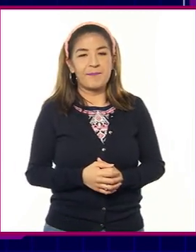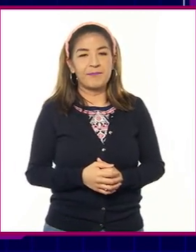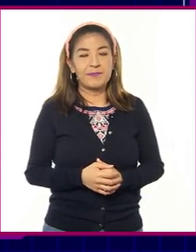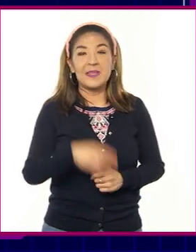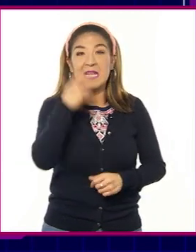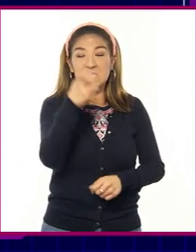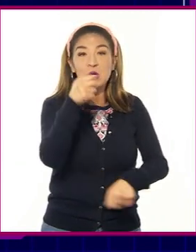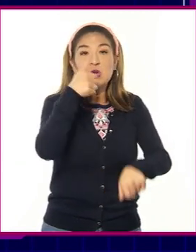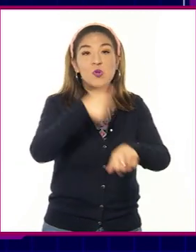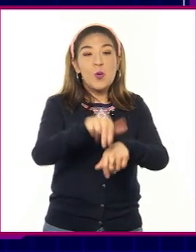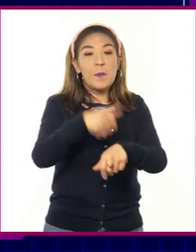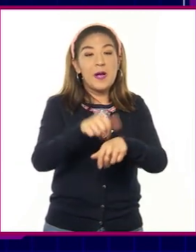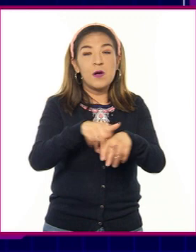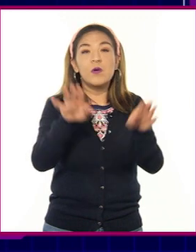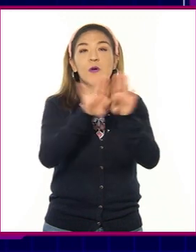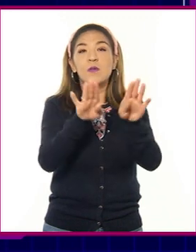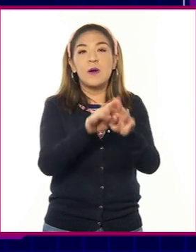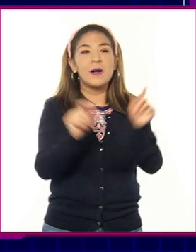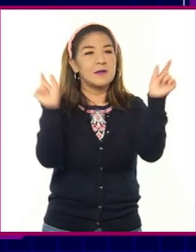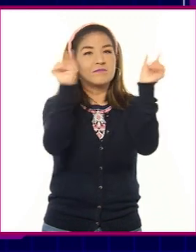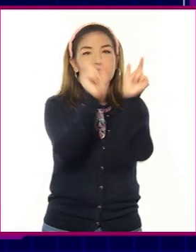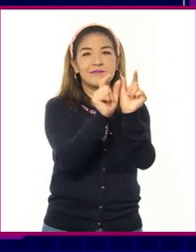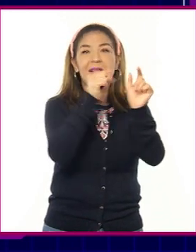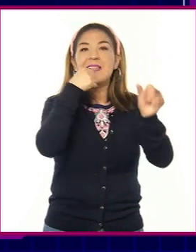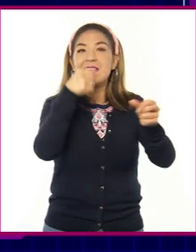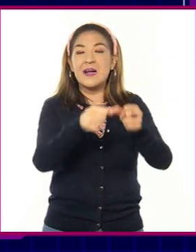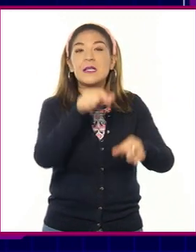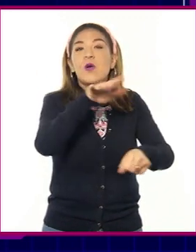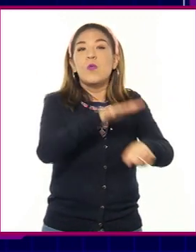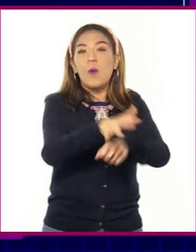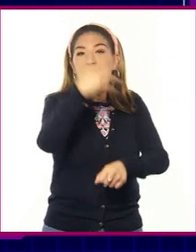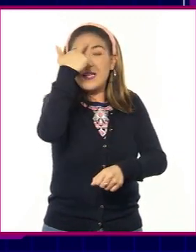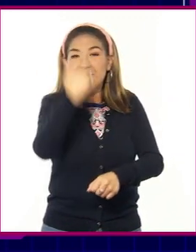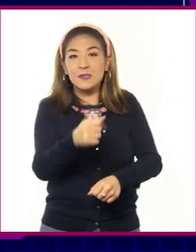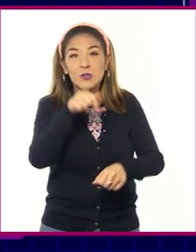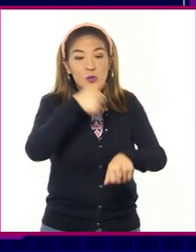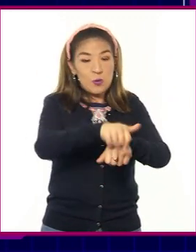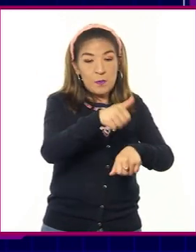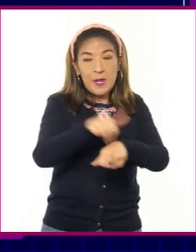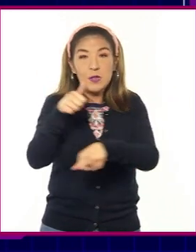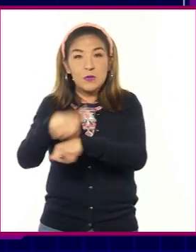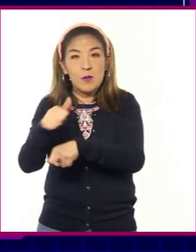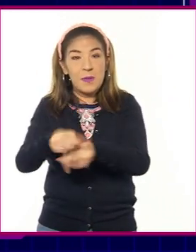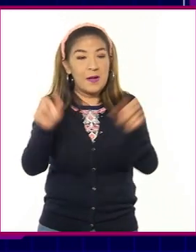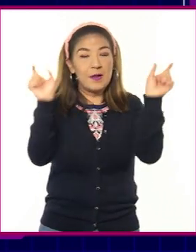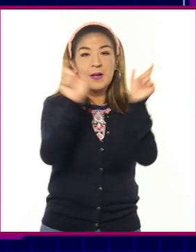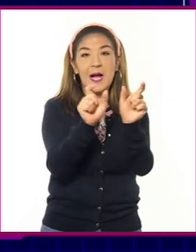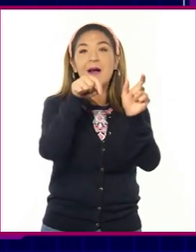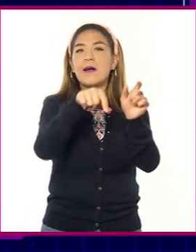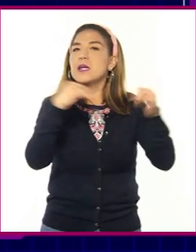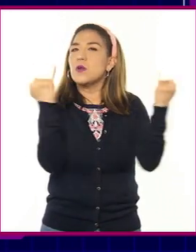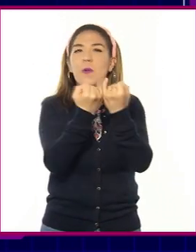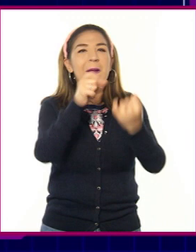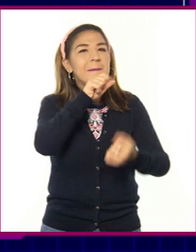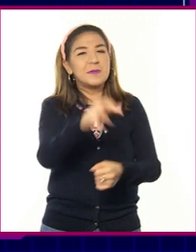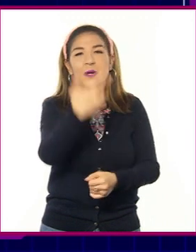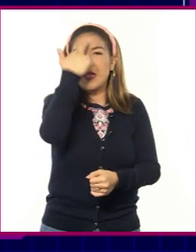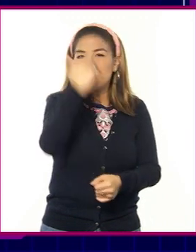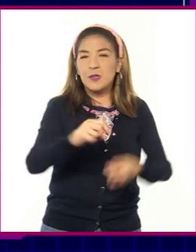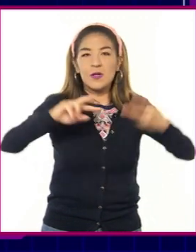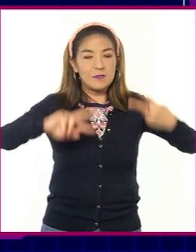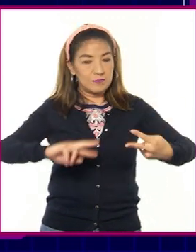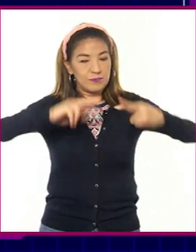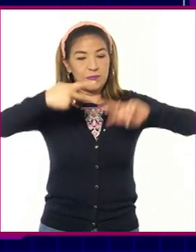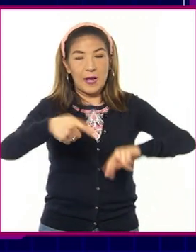Dadas dos magnitudes inversamente proporcionales, la razón entre dos cantidades de la primera magnitud es igual a la razón inversa de